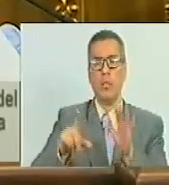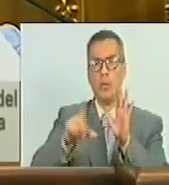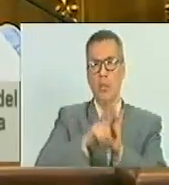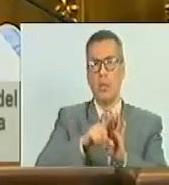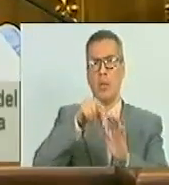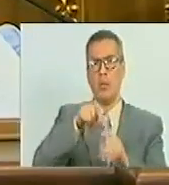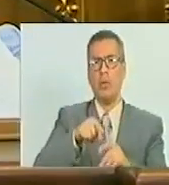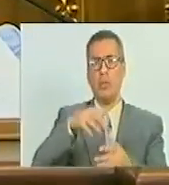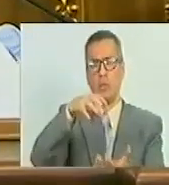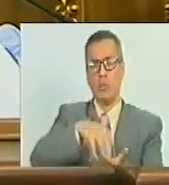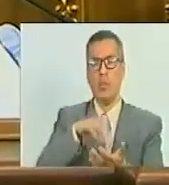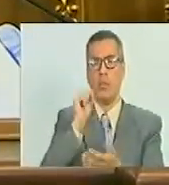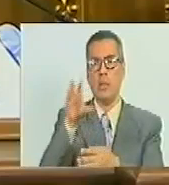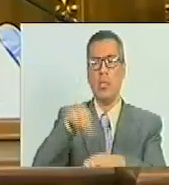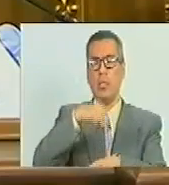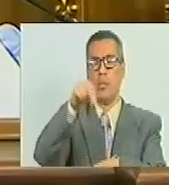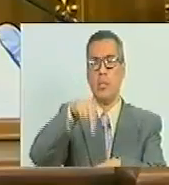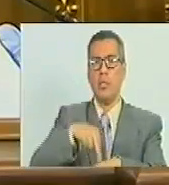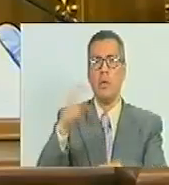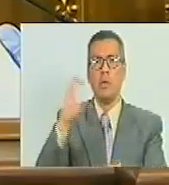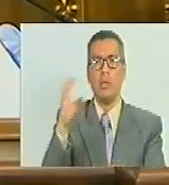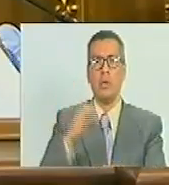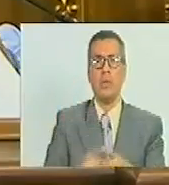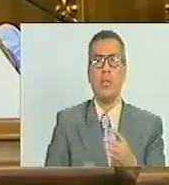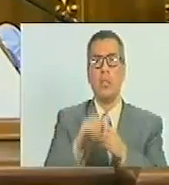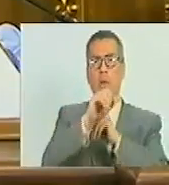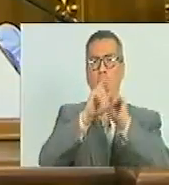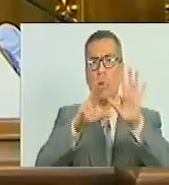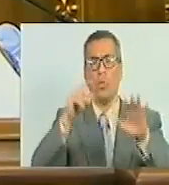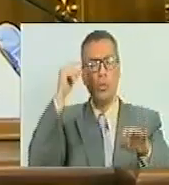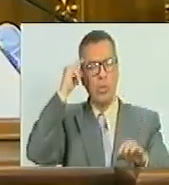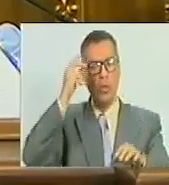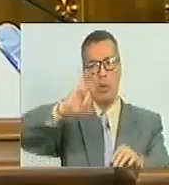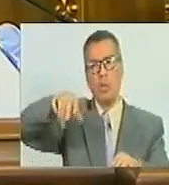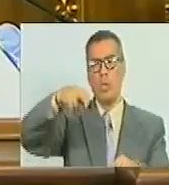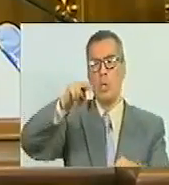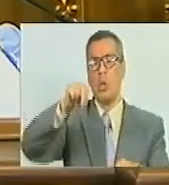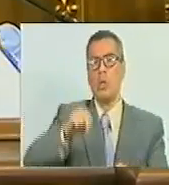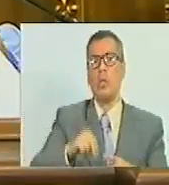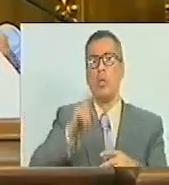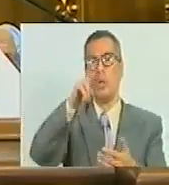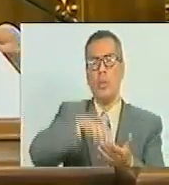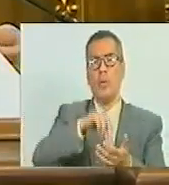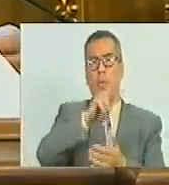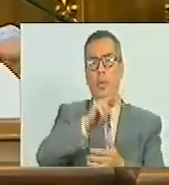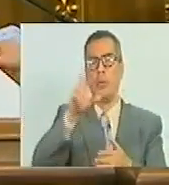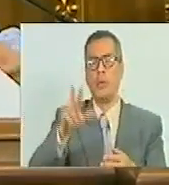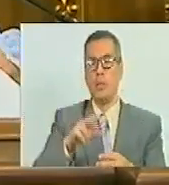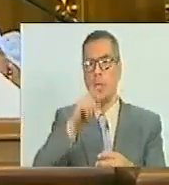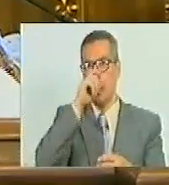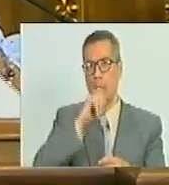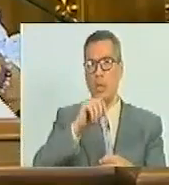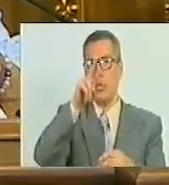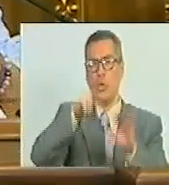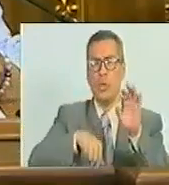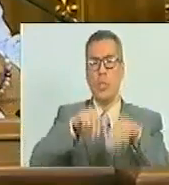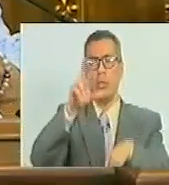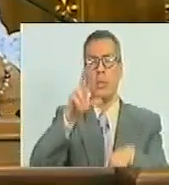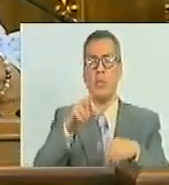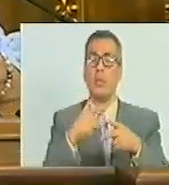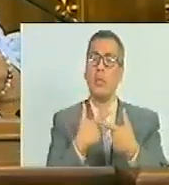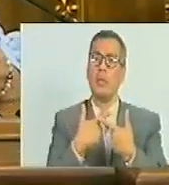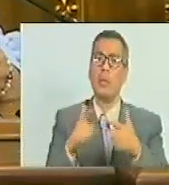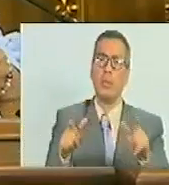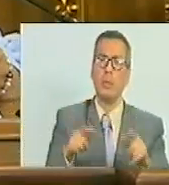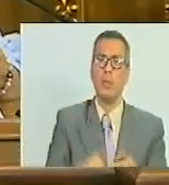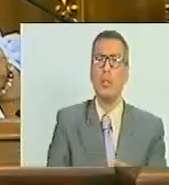Legislativo, sede de la Asamblea Nacional en Caracas, a los 8 días del mes de junio de 2023, año 213 de la